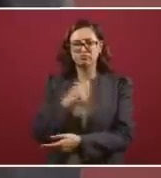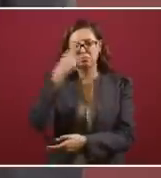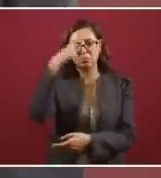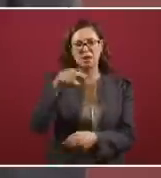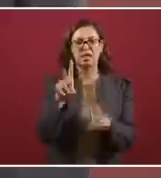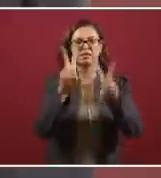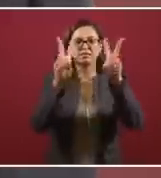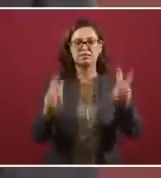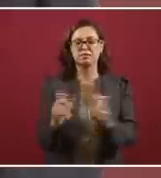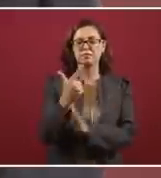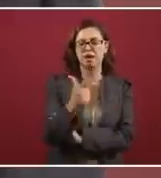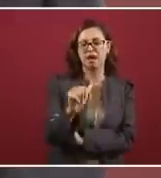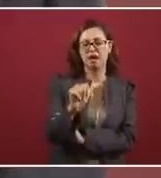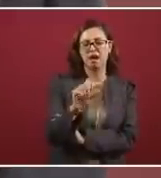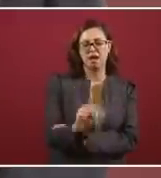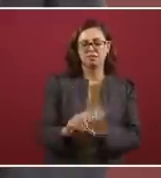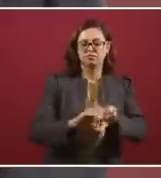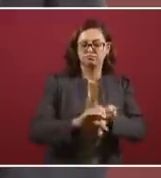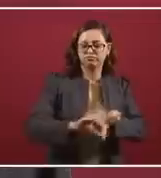gasoductos.